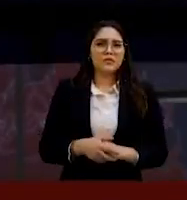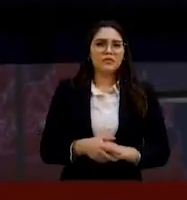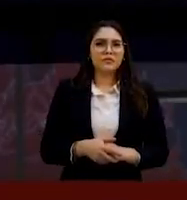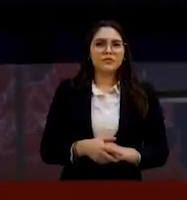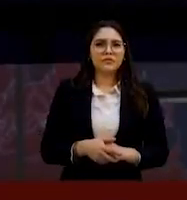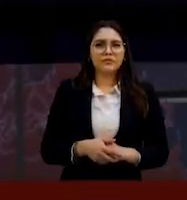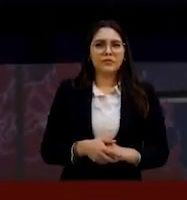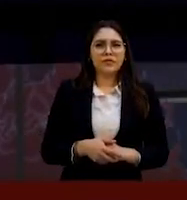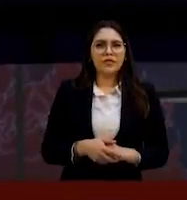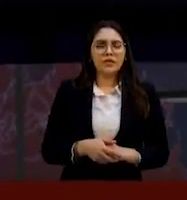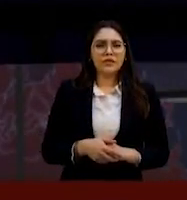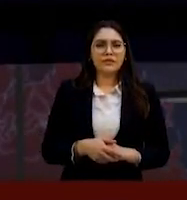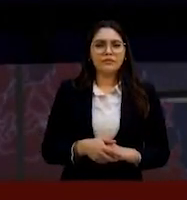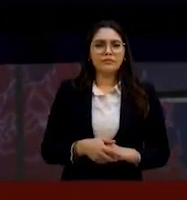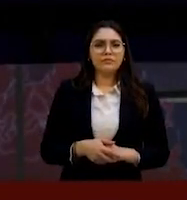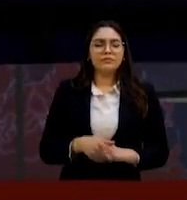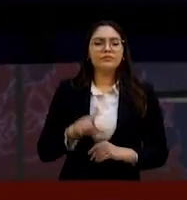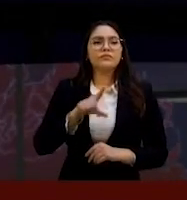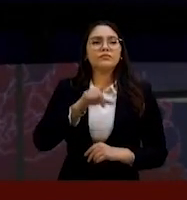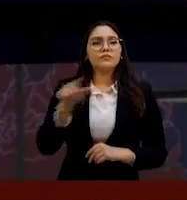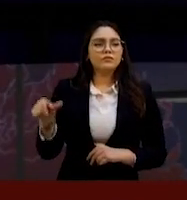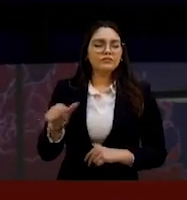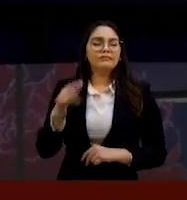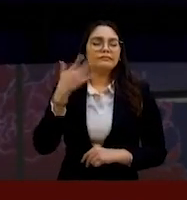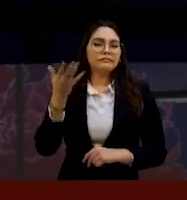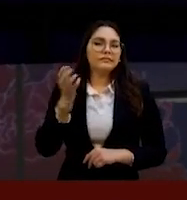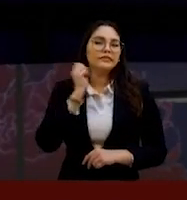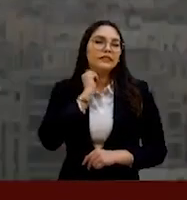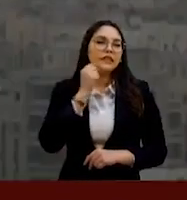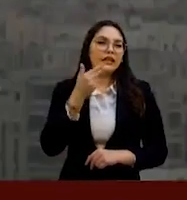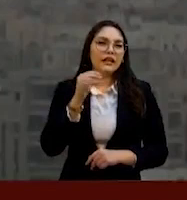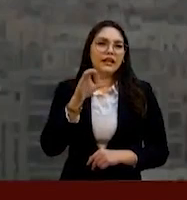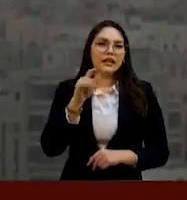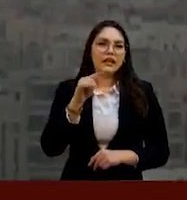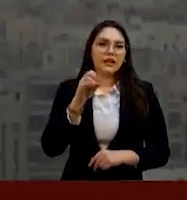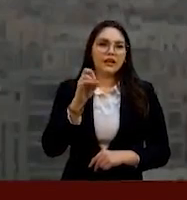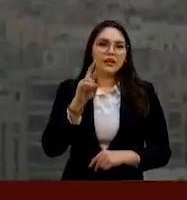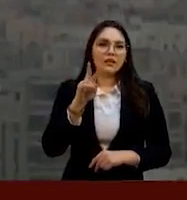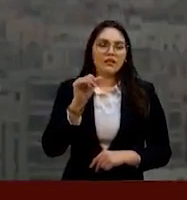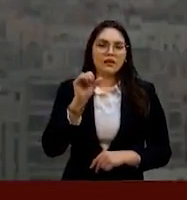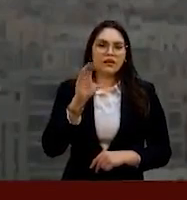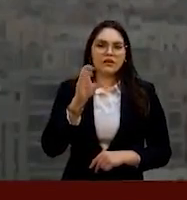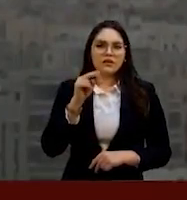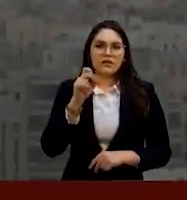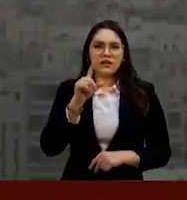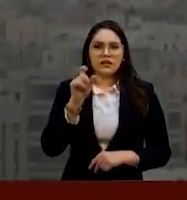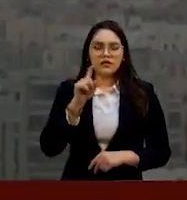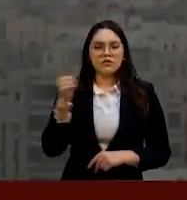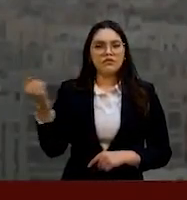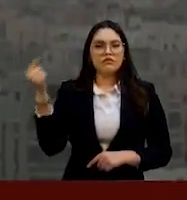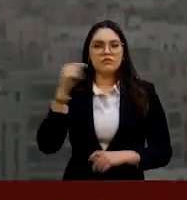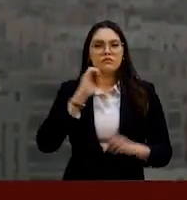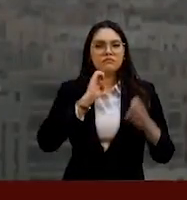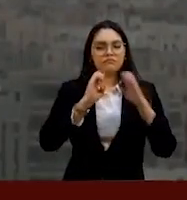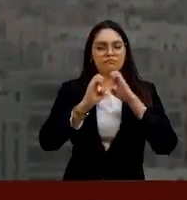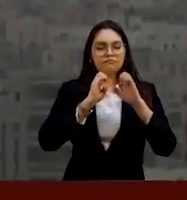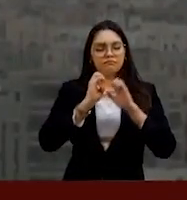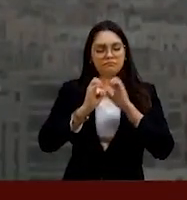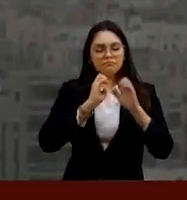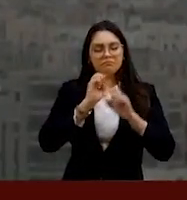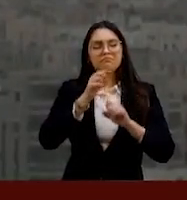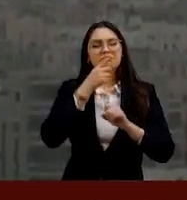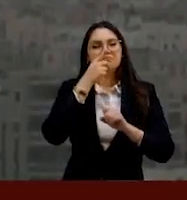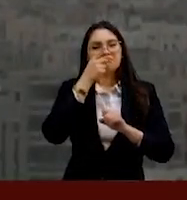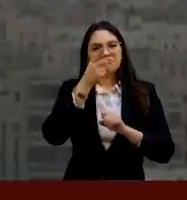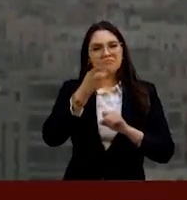Y miren, en entrevista para Noticias del Congreso Radio, el senador Héctor Vasconcelos, quien es presidente de la Comisión de Relaciones Exteriores, habló sobre este conflicto en Israel